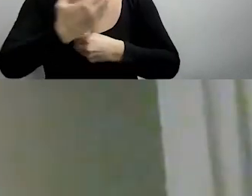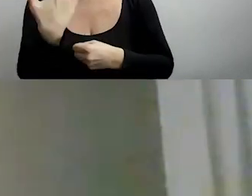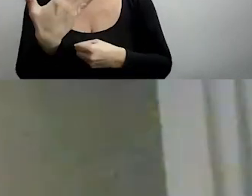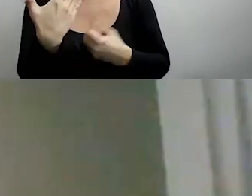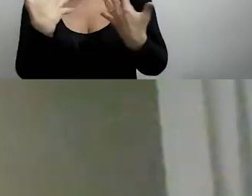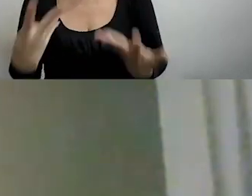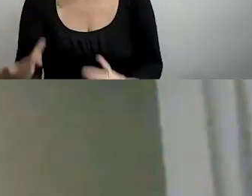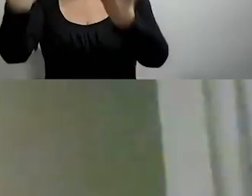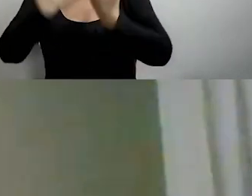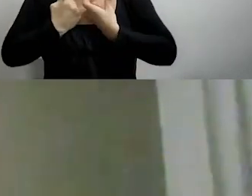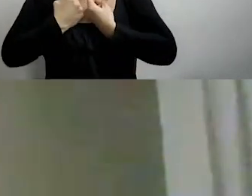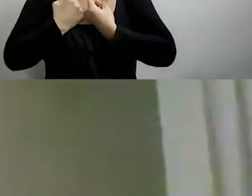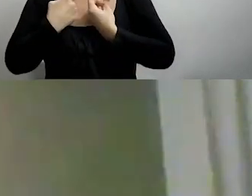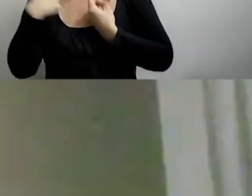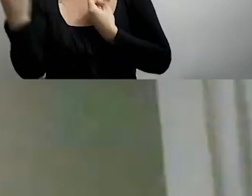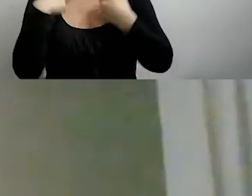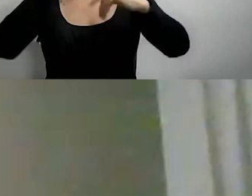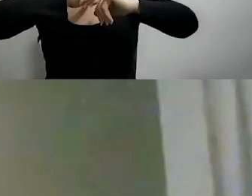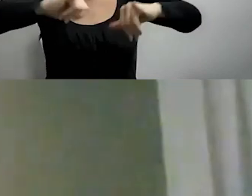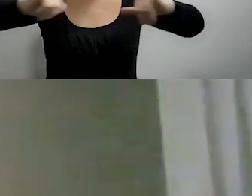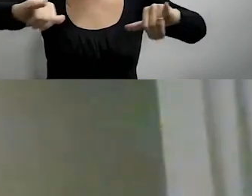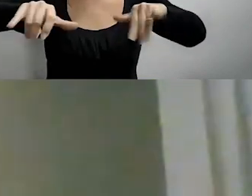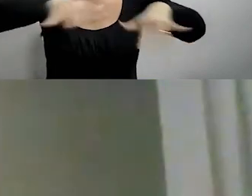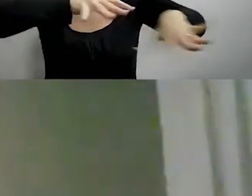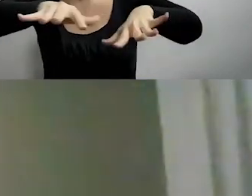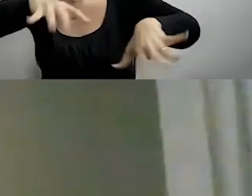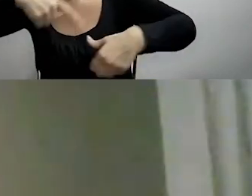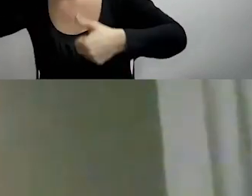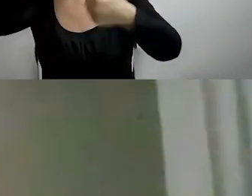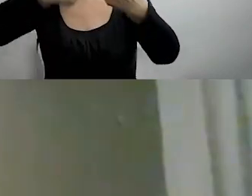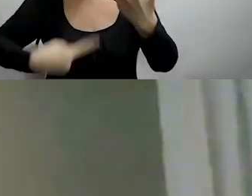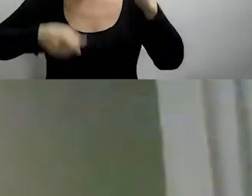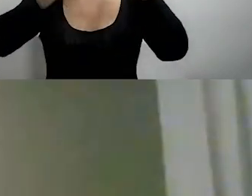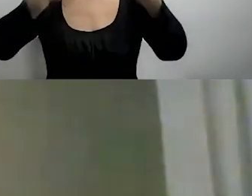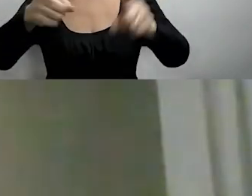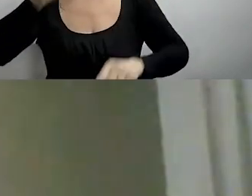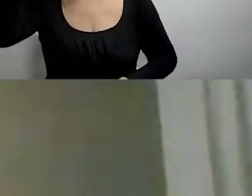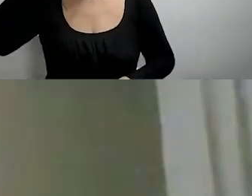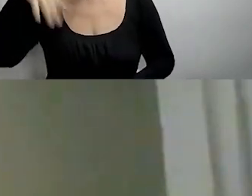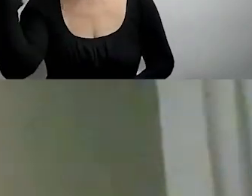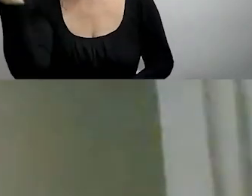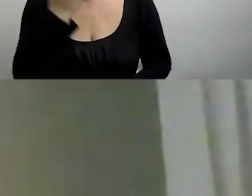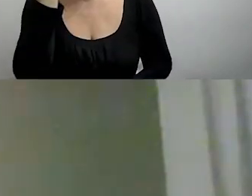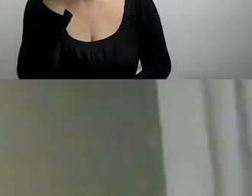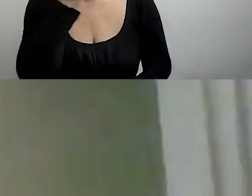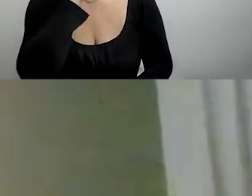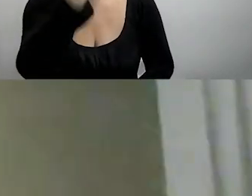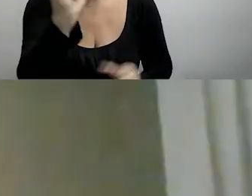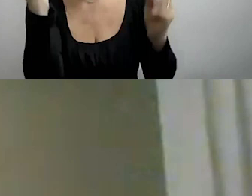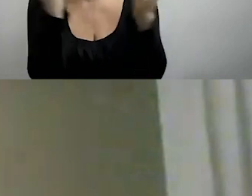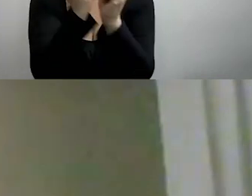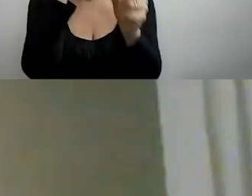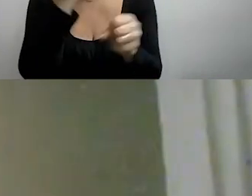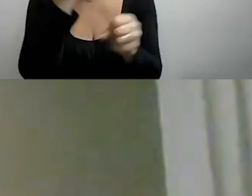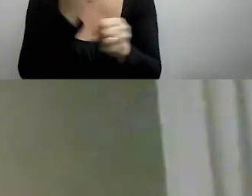y difundir todas y cada una de las actividades. Muy contenta también, y sí que dije que iba a ser breve, pero a todos aquellos que se